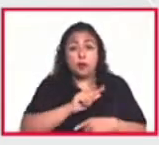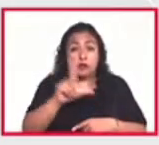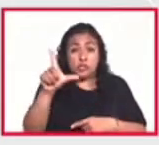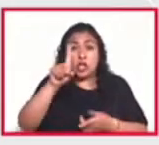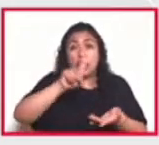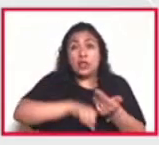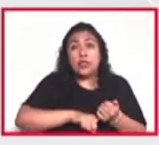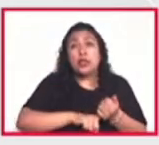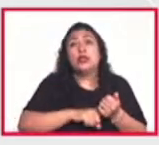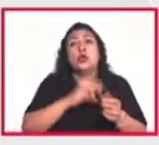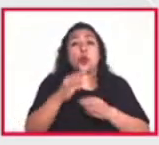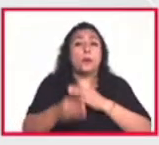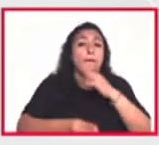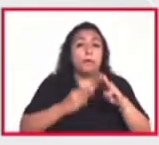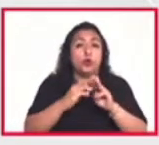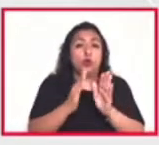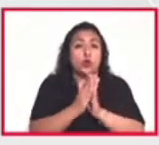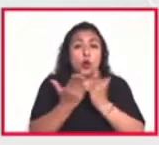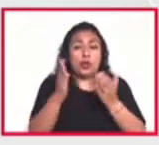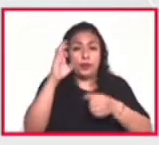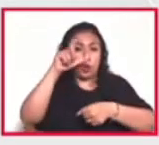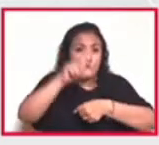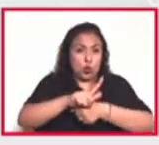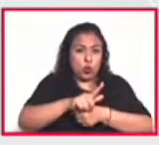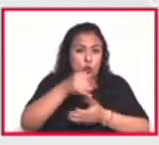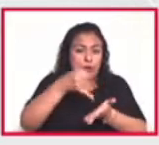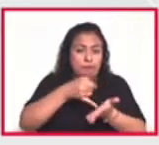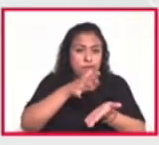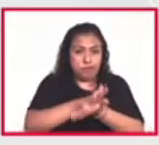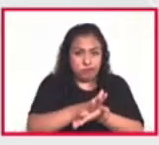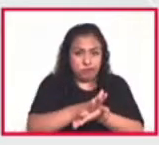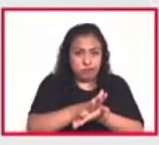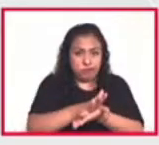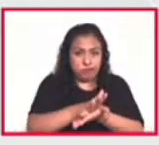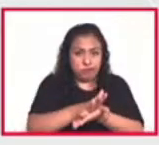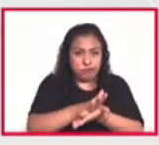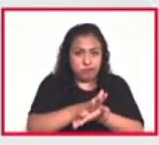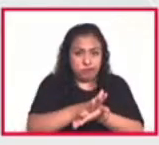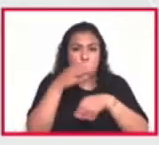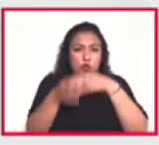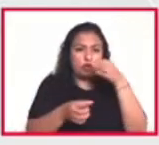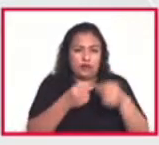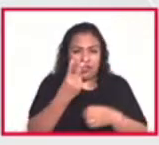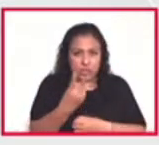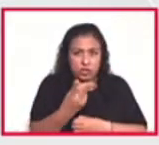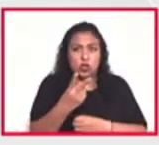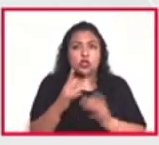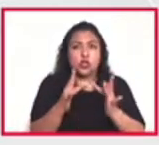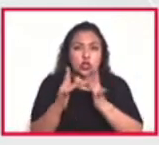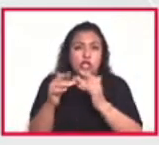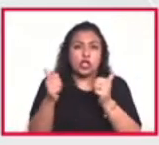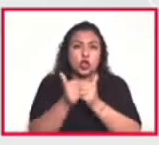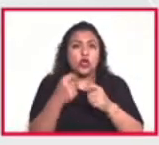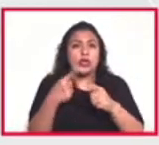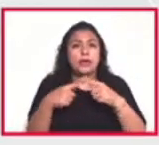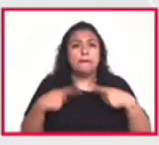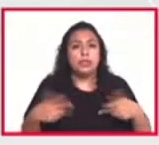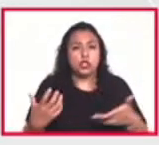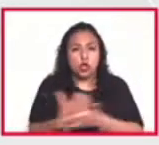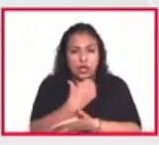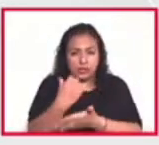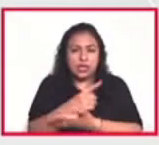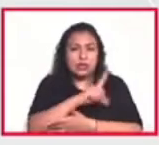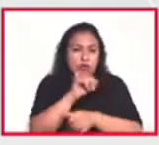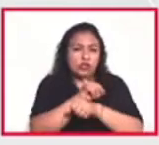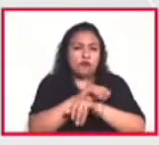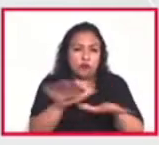del mundo del libro, de la cultura impresa. Más adelante el equipo Noticias 22 va a entrar en contacto con los ganadores, ya les seguimos dando todos los detalles, por